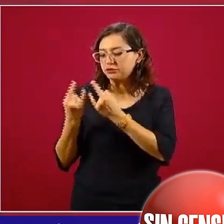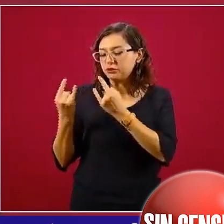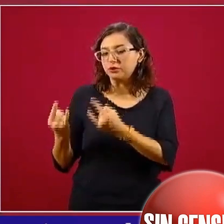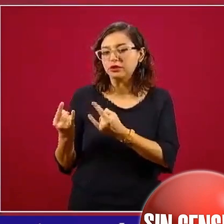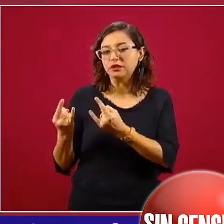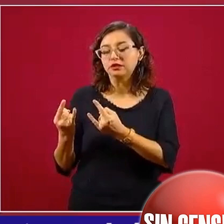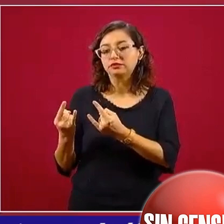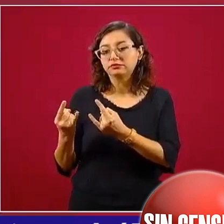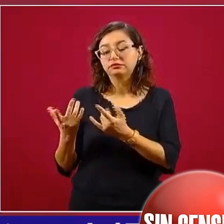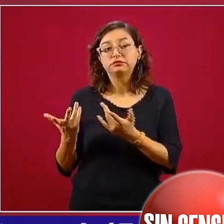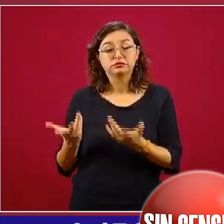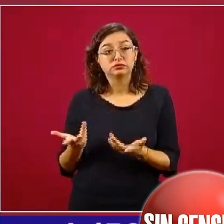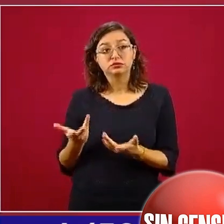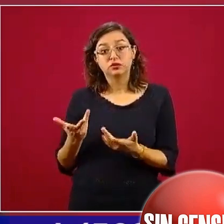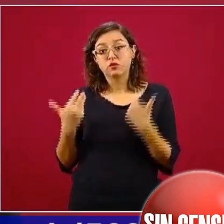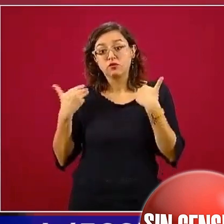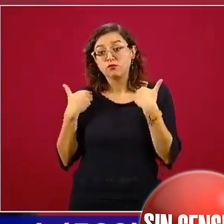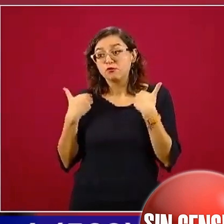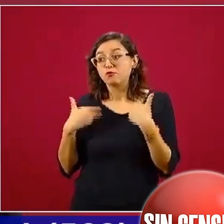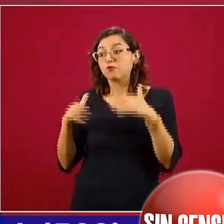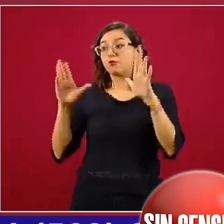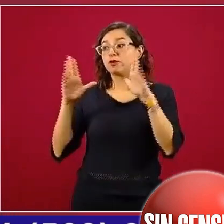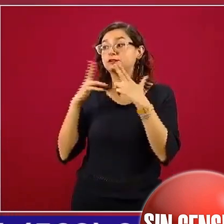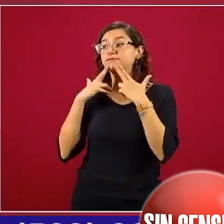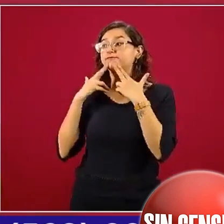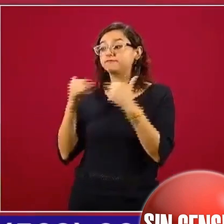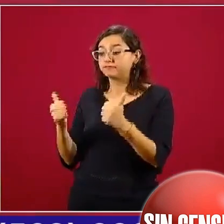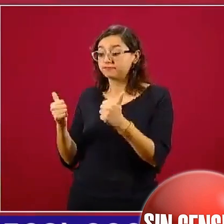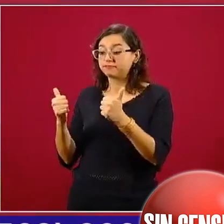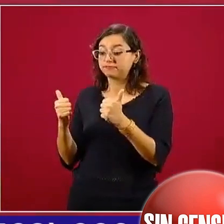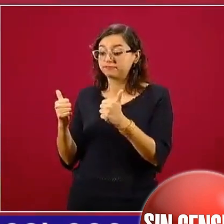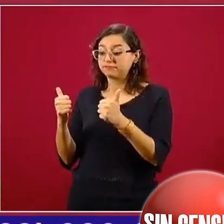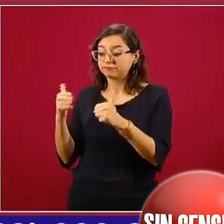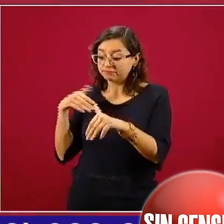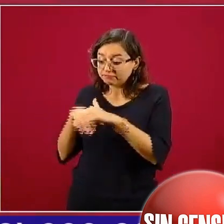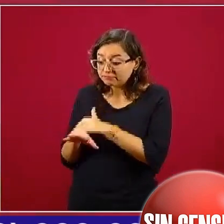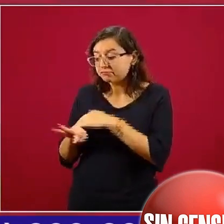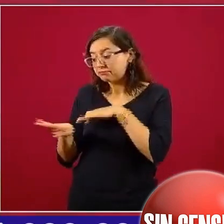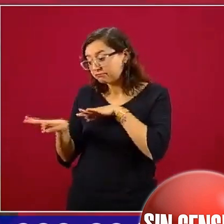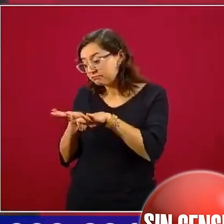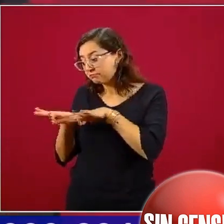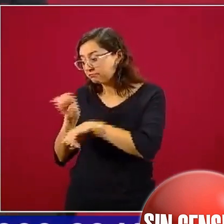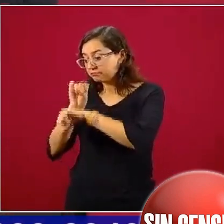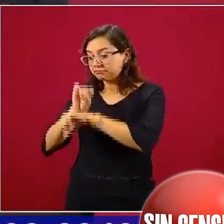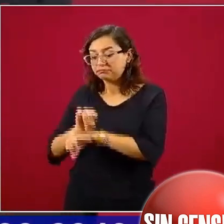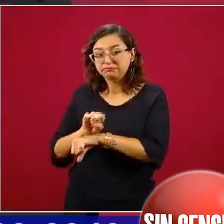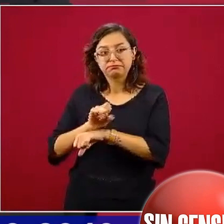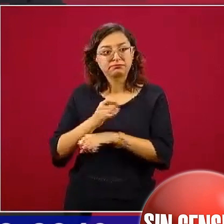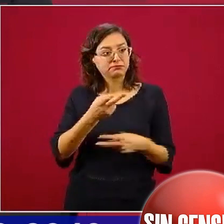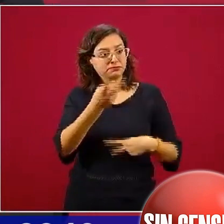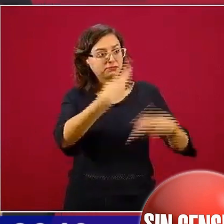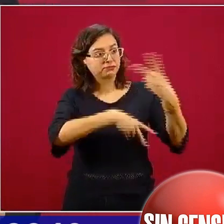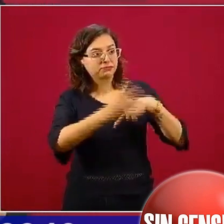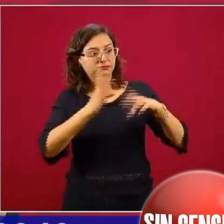que eran peones, que cuando llegaban los revolucionarios a las haciendas y les decían